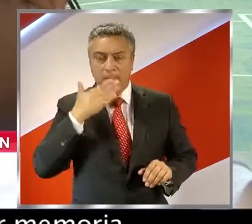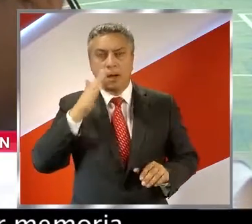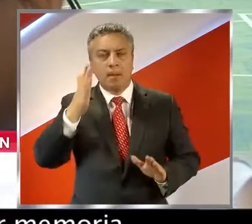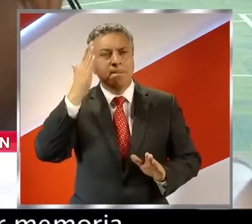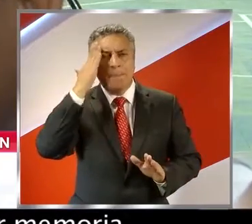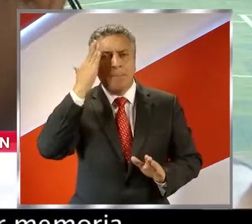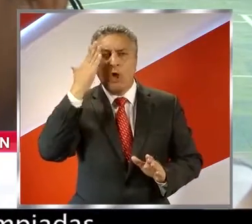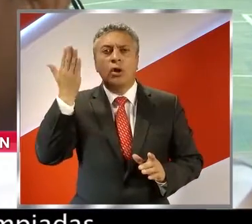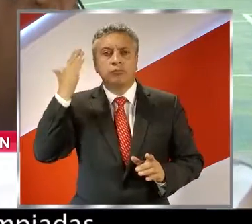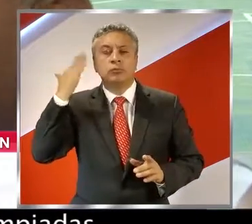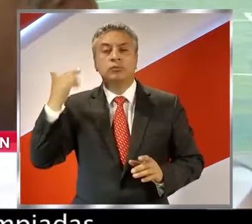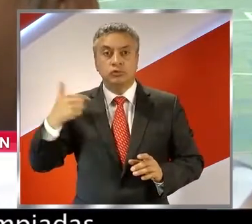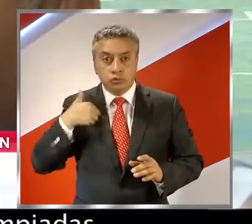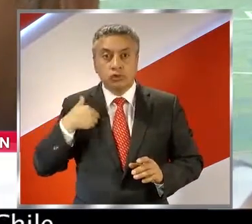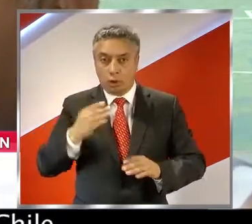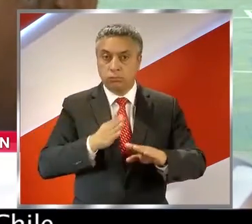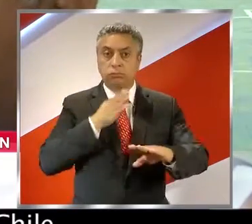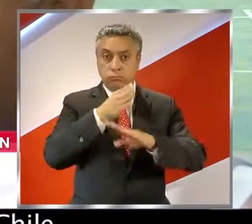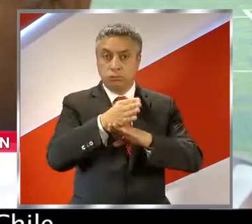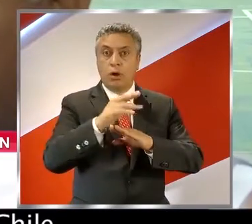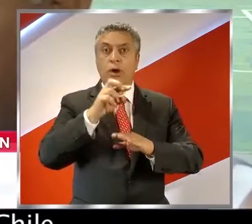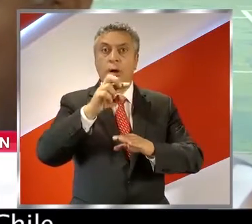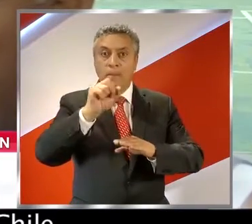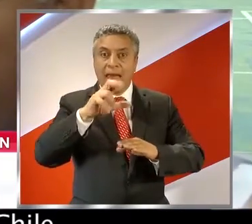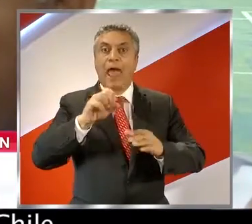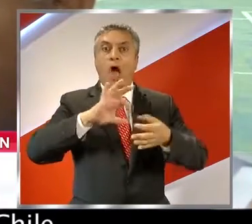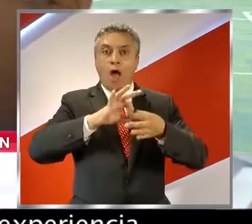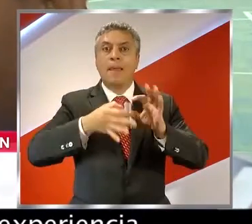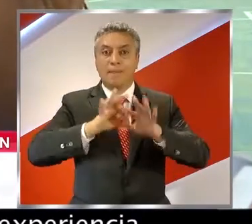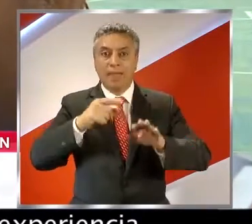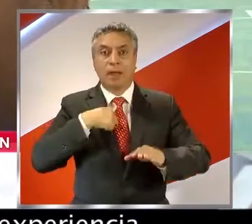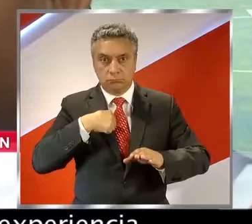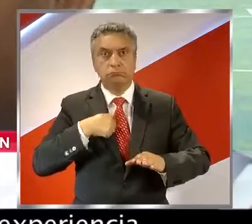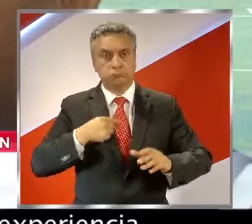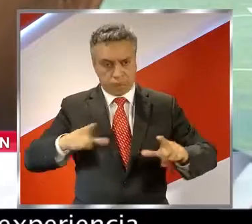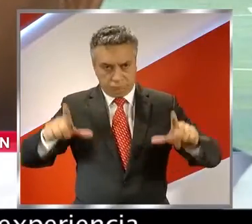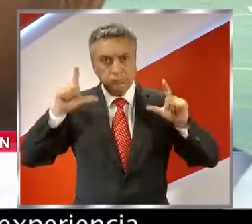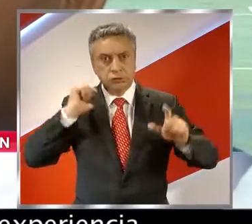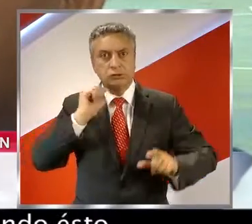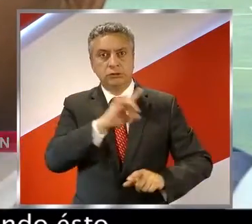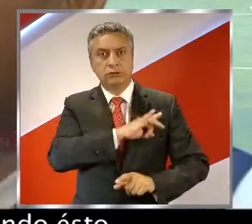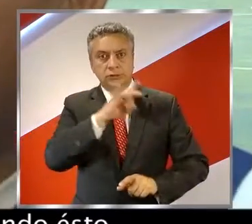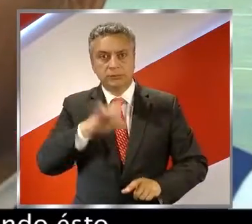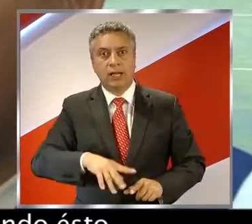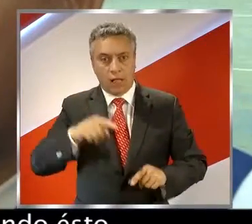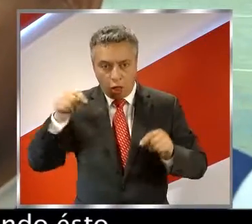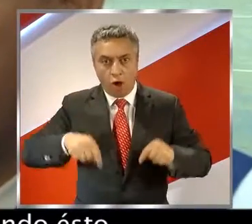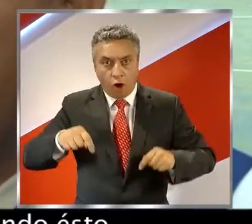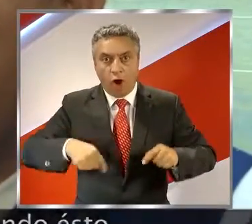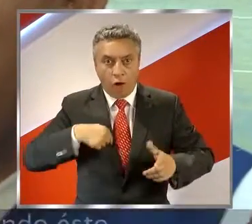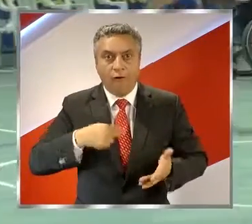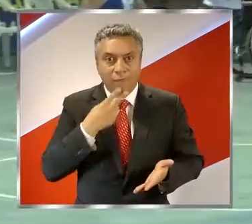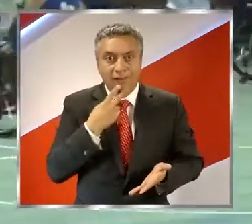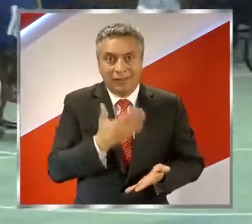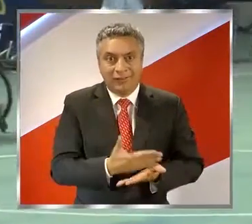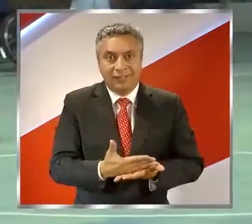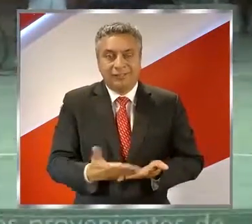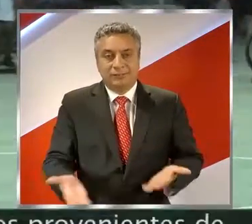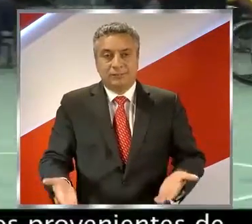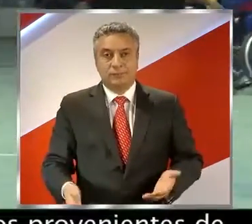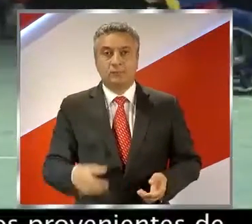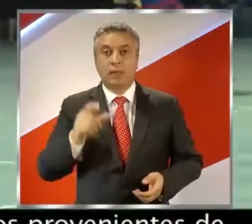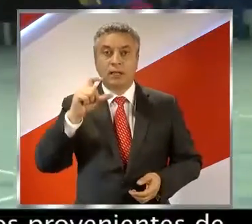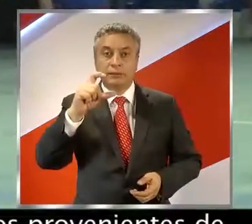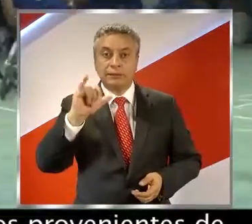memoria, yo estuve en la Paralimpiada donde representé a Chile. Y eso significa la tremenda experiencia que hoy día estamos viviendo esto. En la